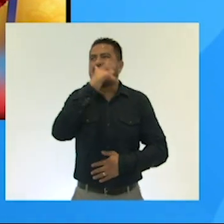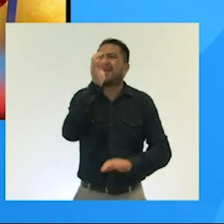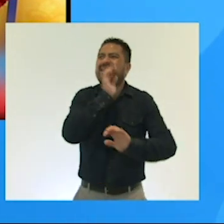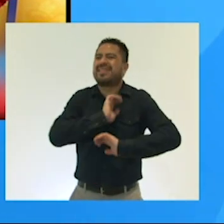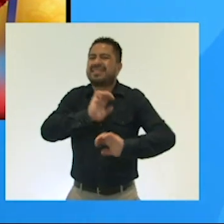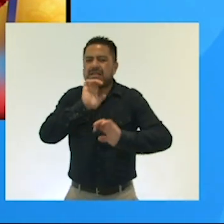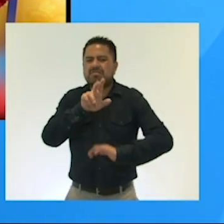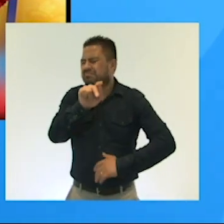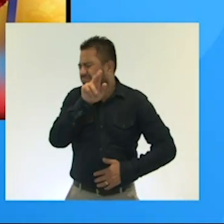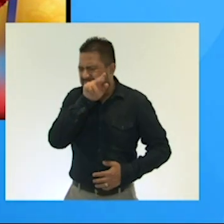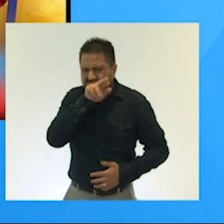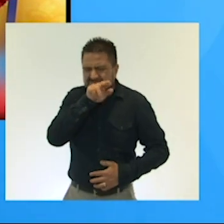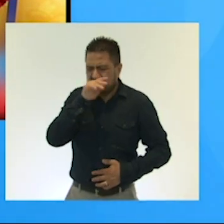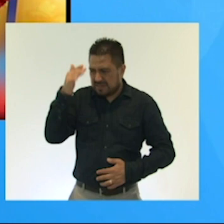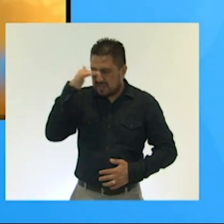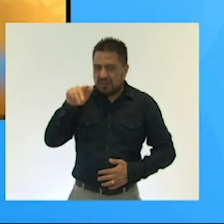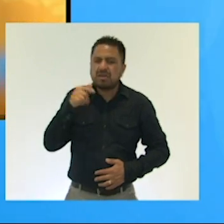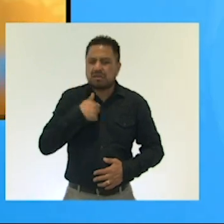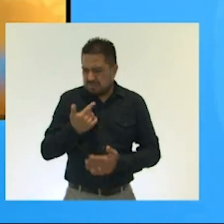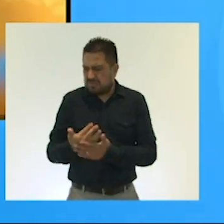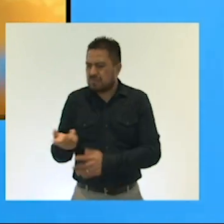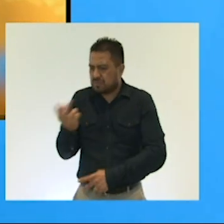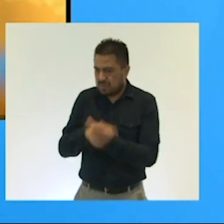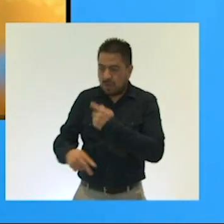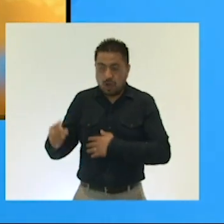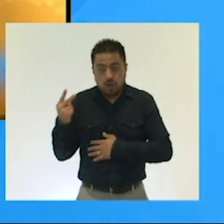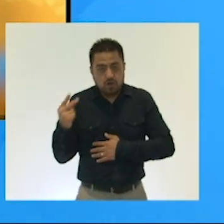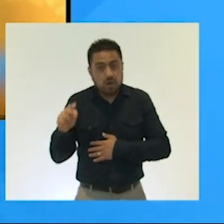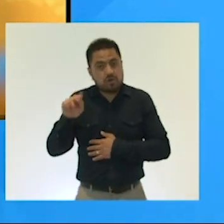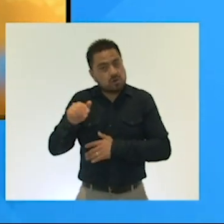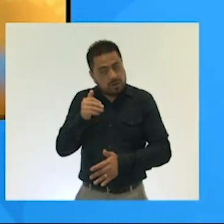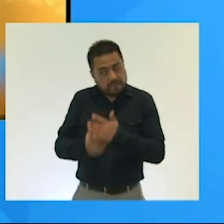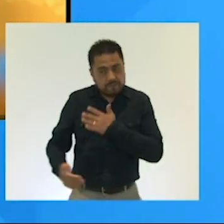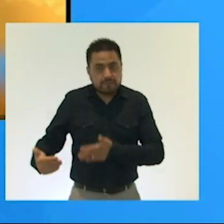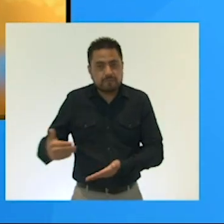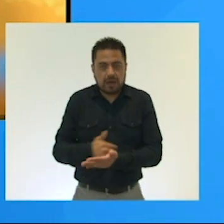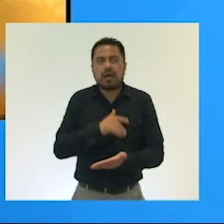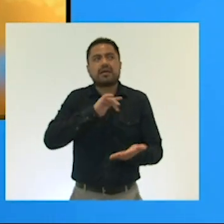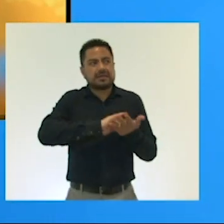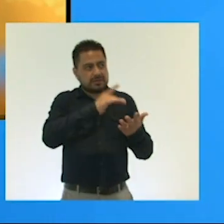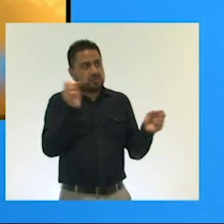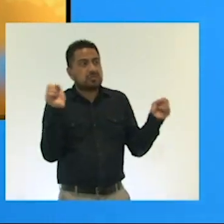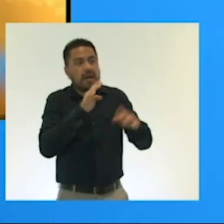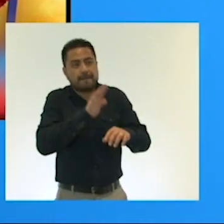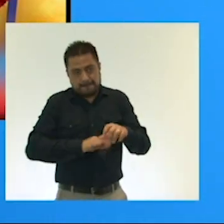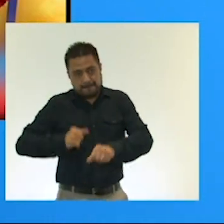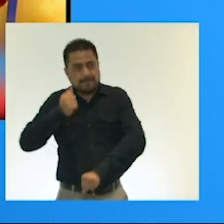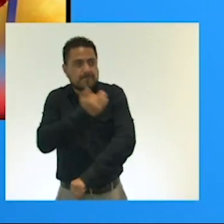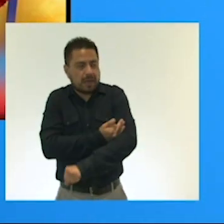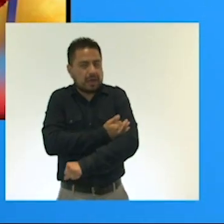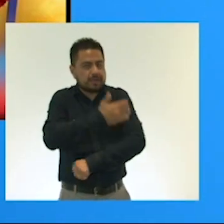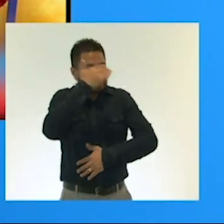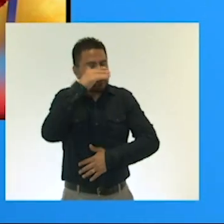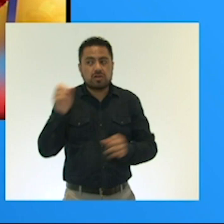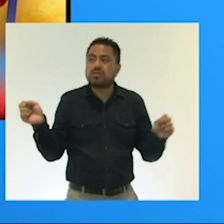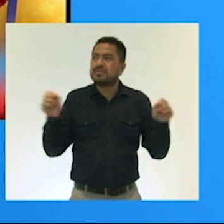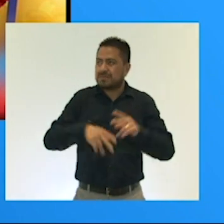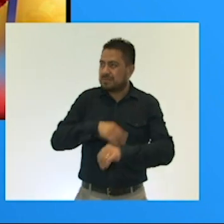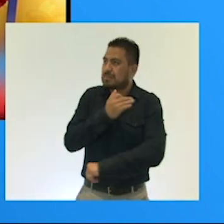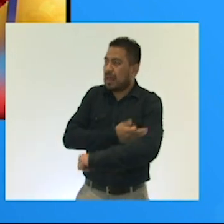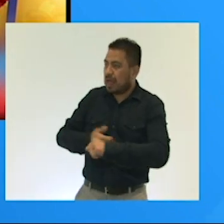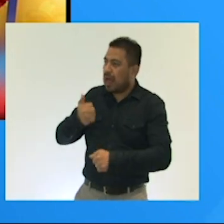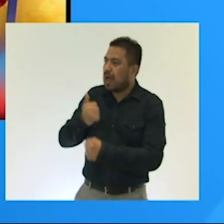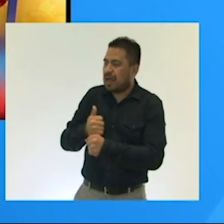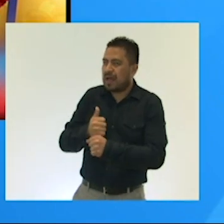No se preocupe, señor Staff. Aquí los espero a los dos, no falten. Gracias, nos vemos al rato, señora. Nos vemos al rato, abue,